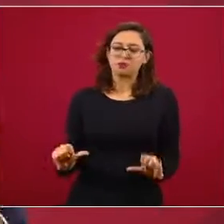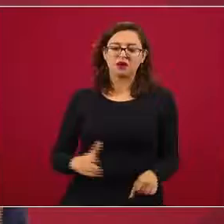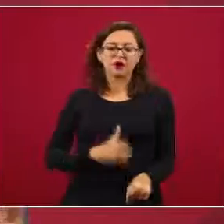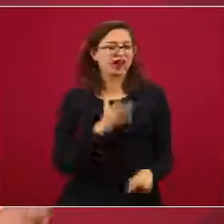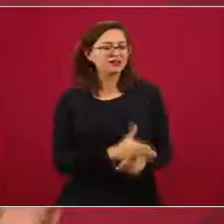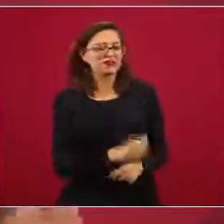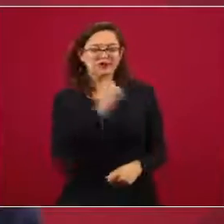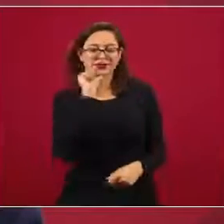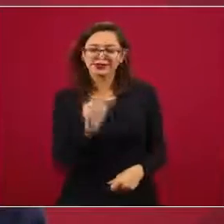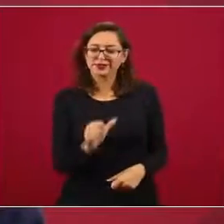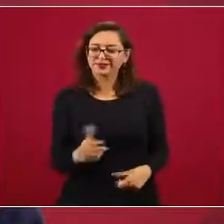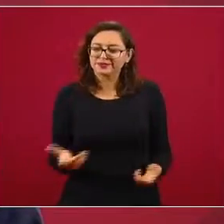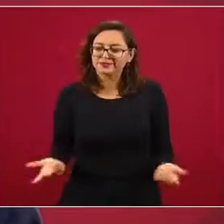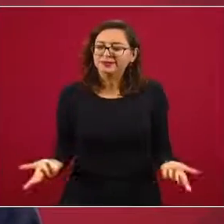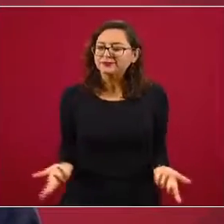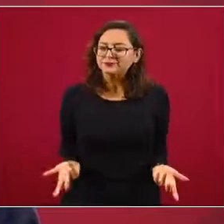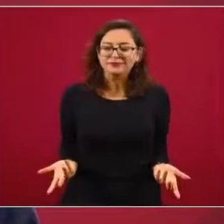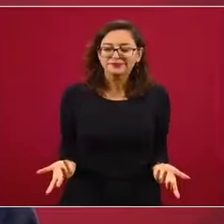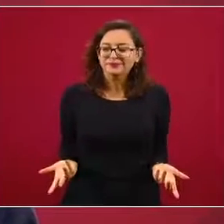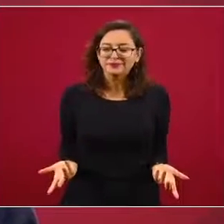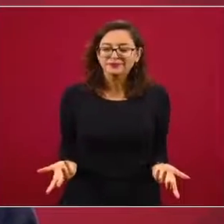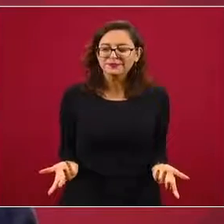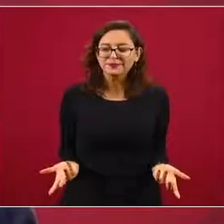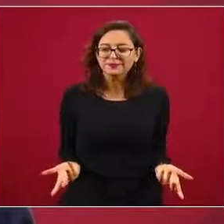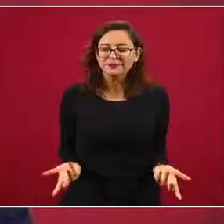Y a ver,